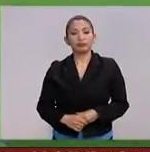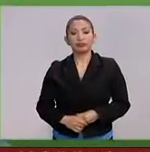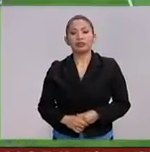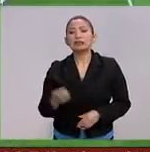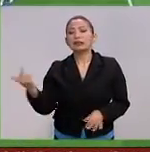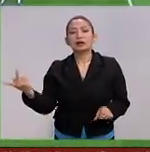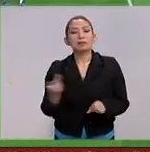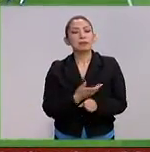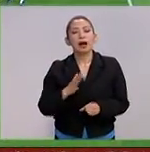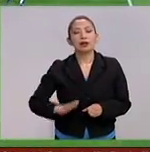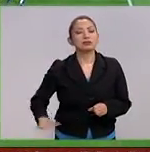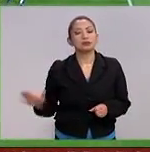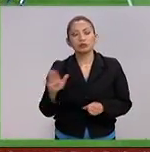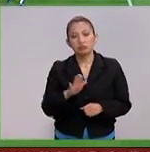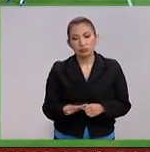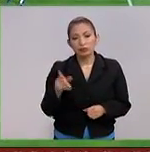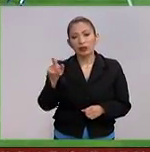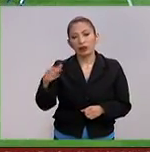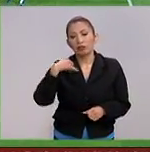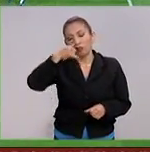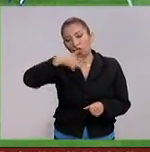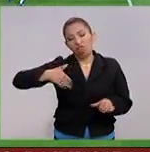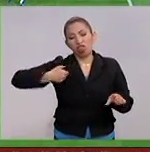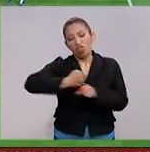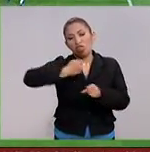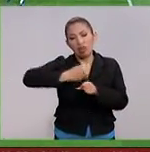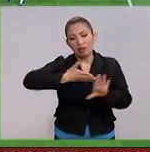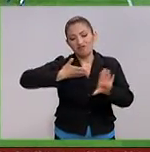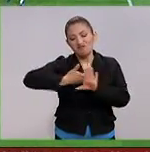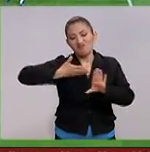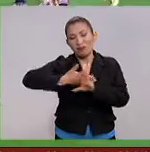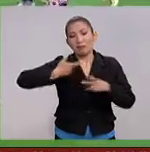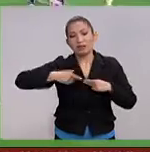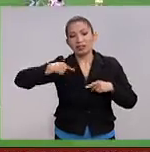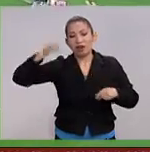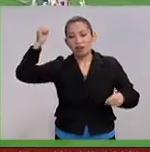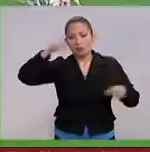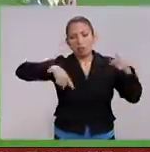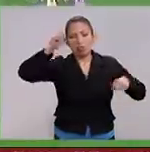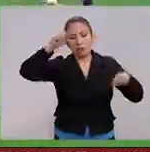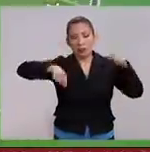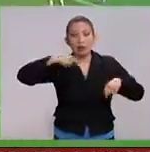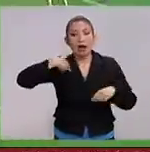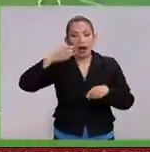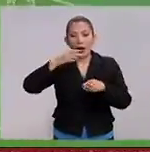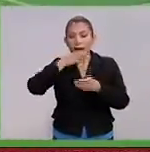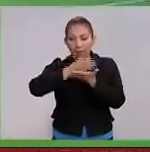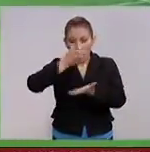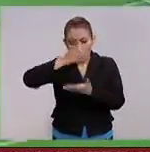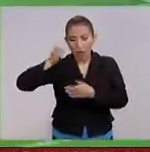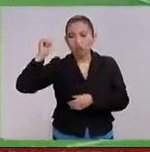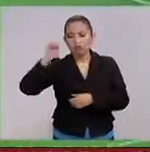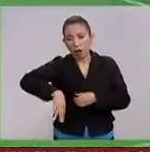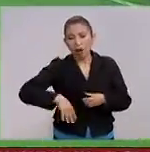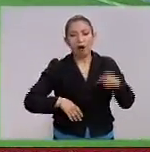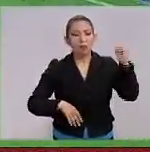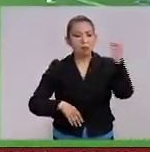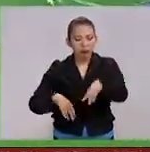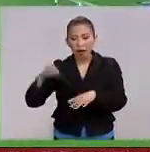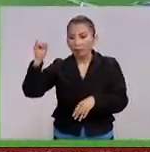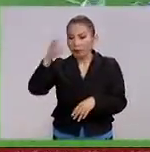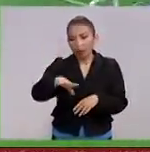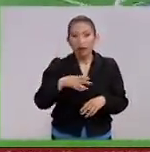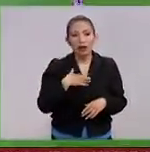qué es lo que sucedía bueno pues las agresiones sin duda alguna también de la afición eso nos espera si aumentaron vasos y aventaron de todo por ahí